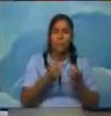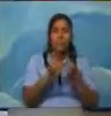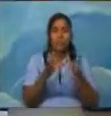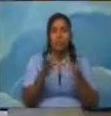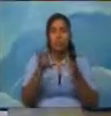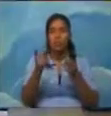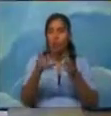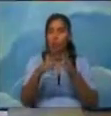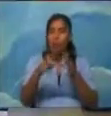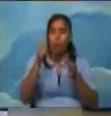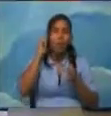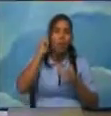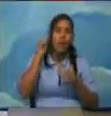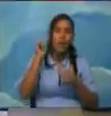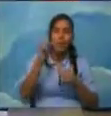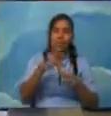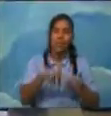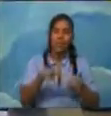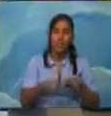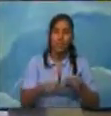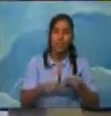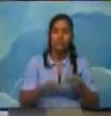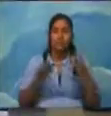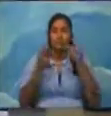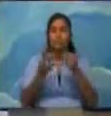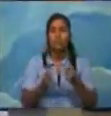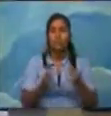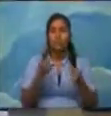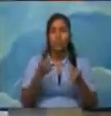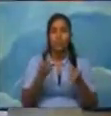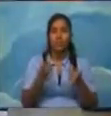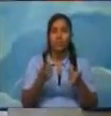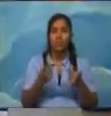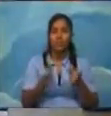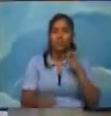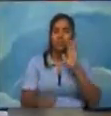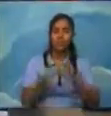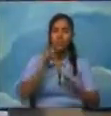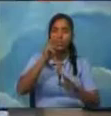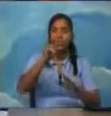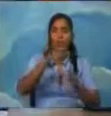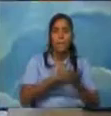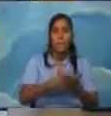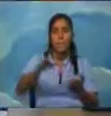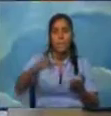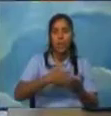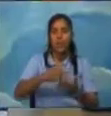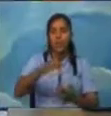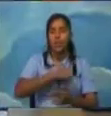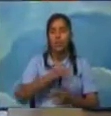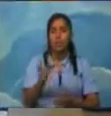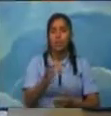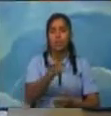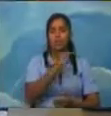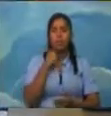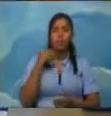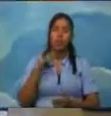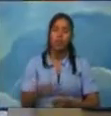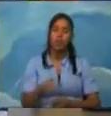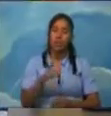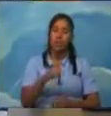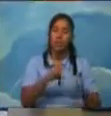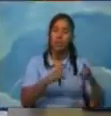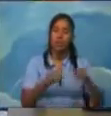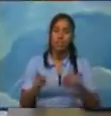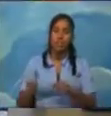las mujeres. Oiga bien, ¿cuánto? Se calcula que más de 2 millones de personas murieron en el desierto. Ahora,